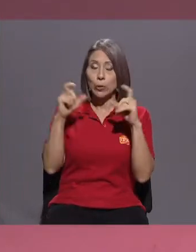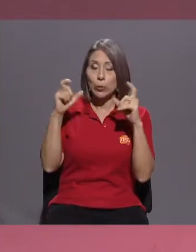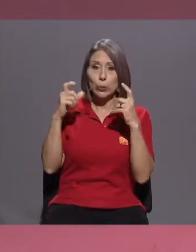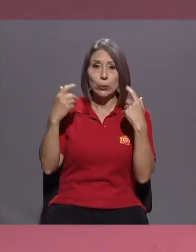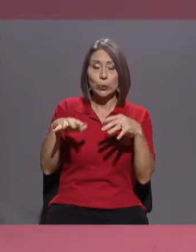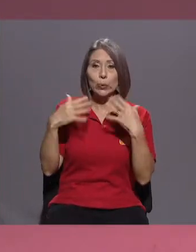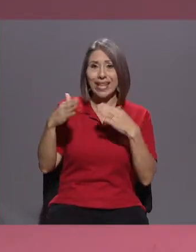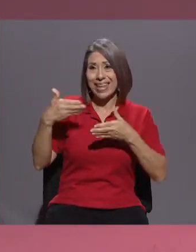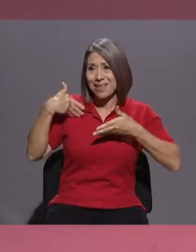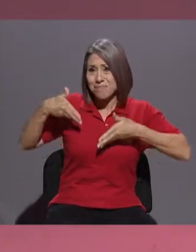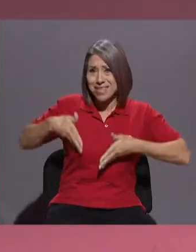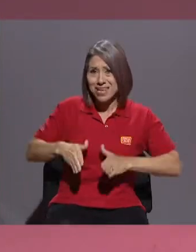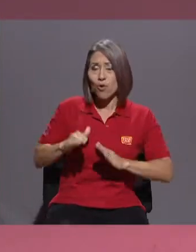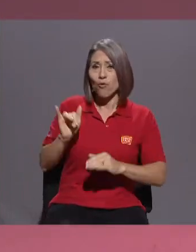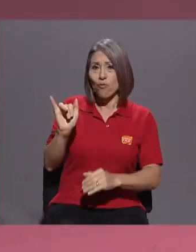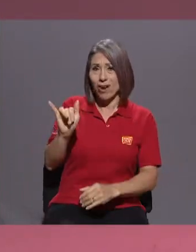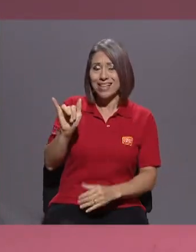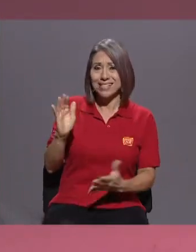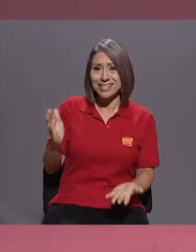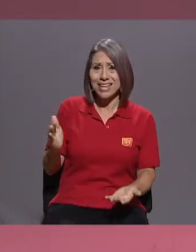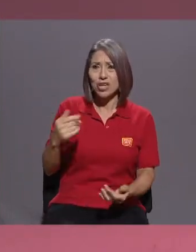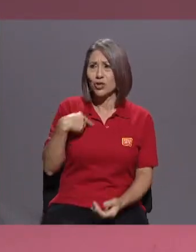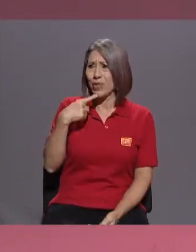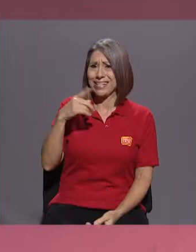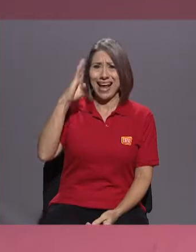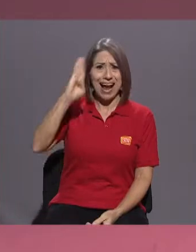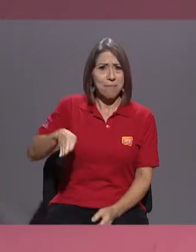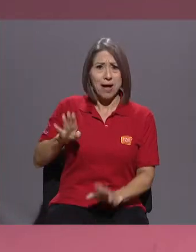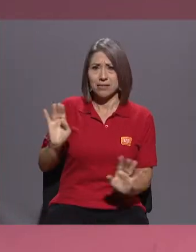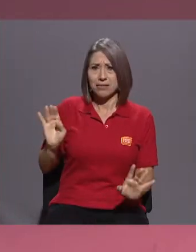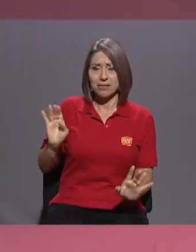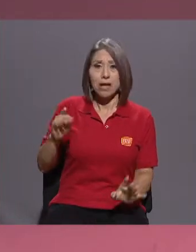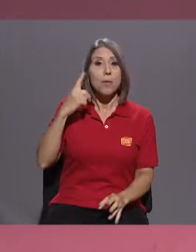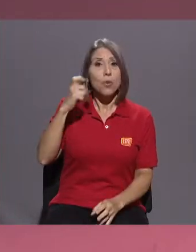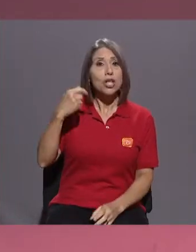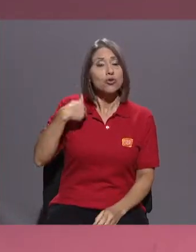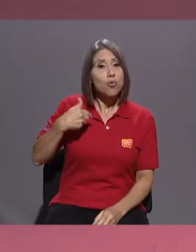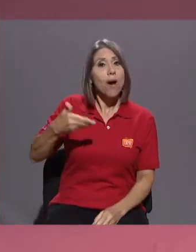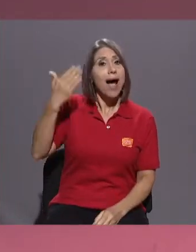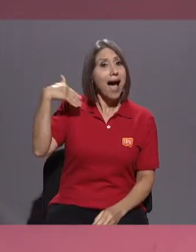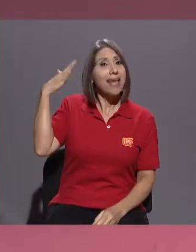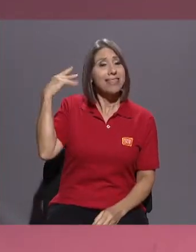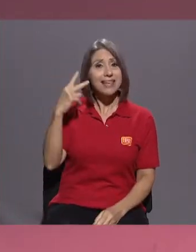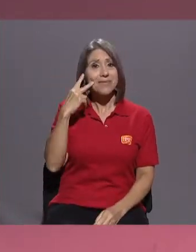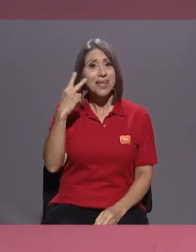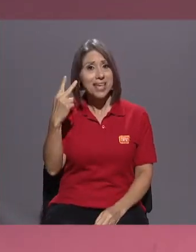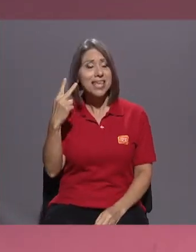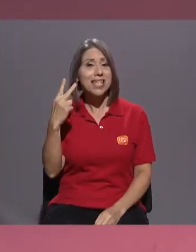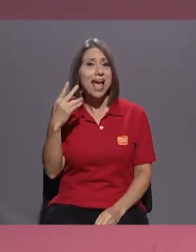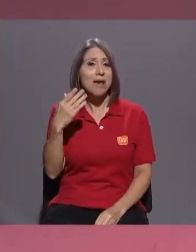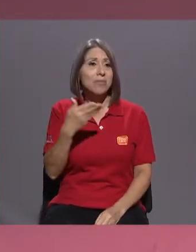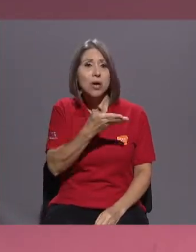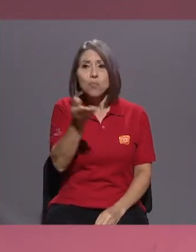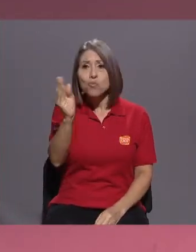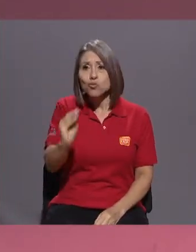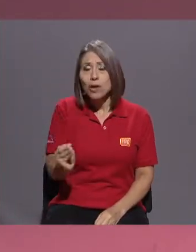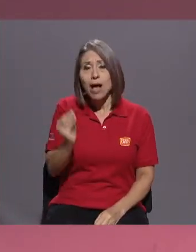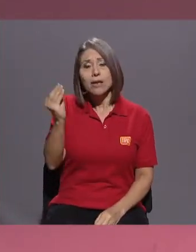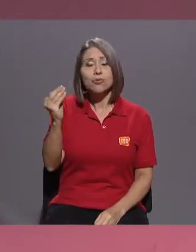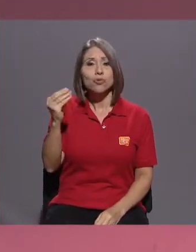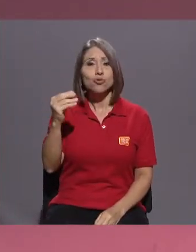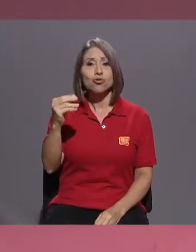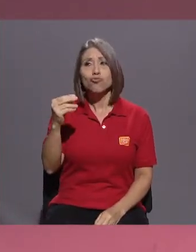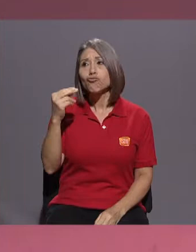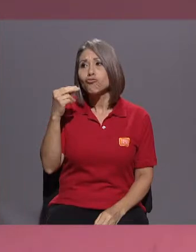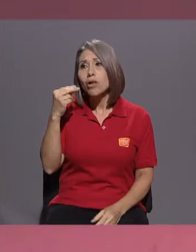Increíble Increíble Que mi hijo Fuera así Yo decía Jamás Porque yo Antes veía A estos muchachos En